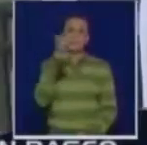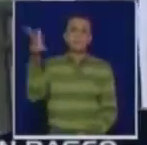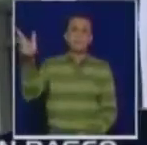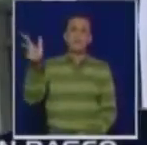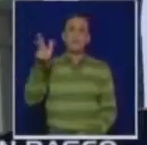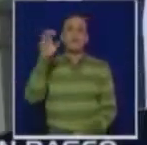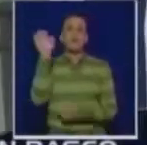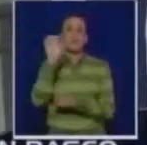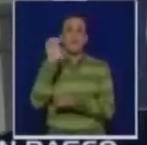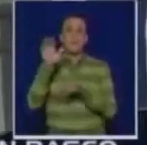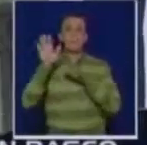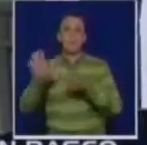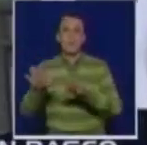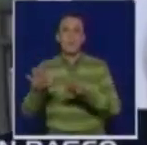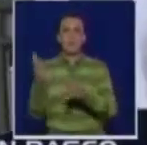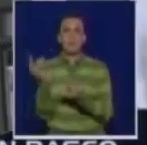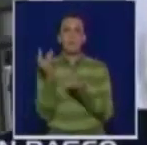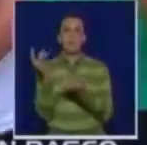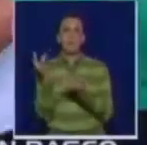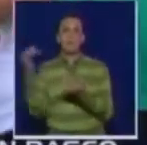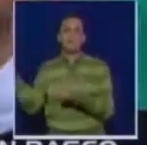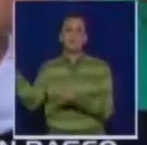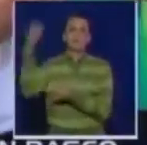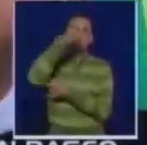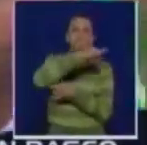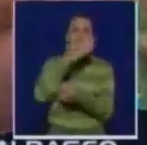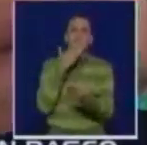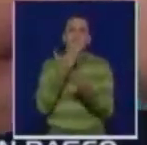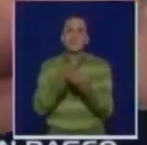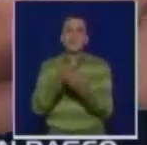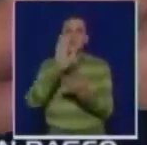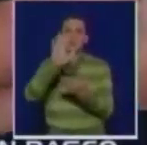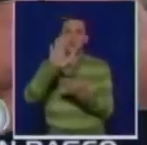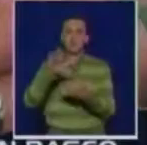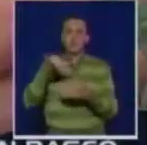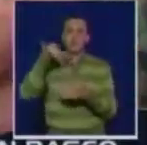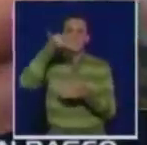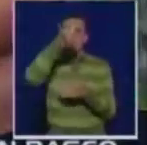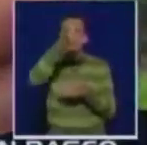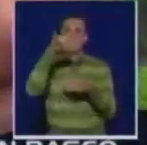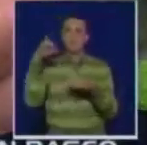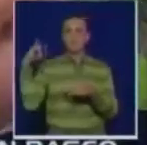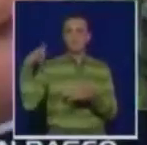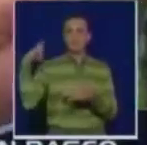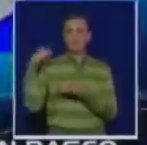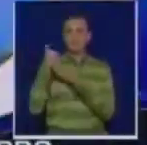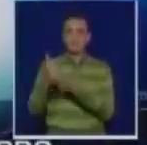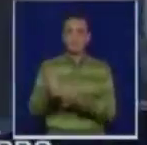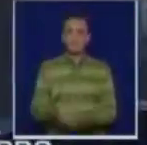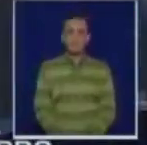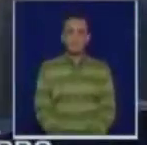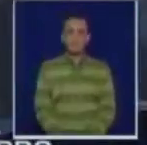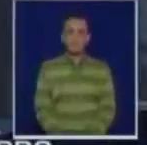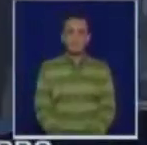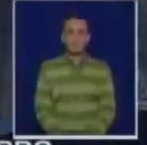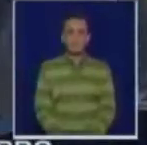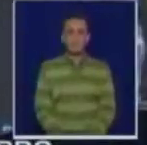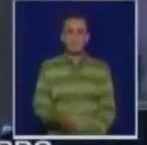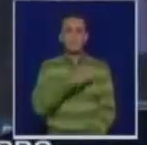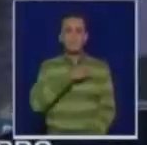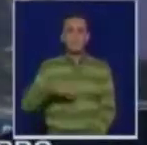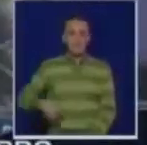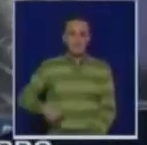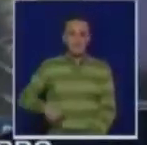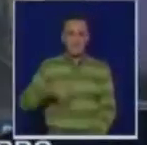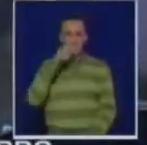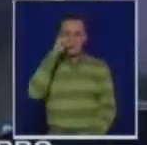una pesadilla por el paro agrario. Apenas hoy pudieron regresar después de permanecer durante una semana completamente bloqueados. Presidente